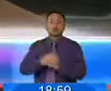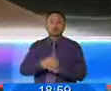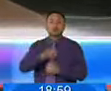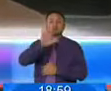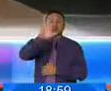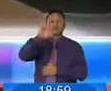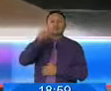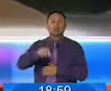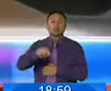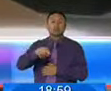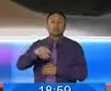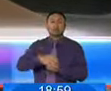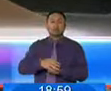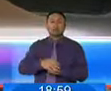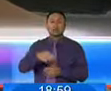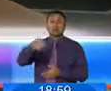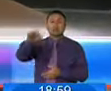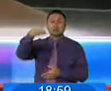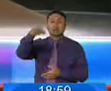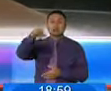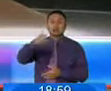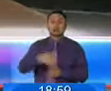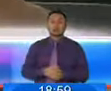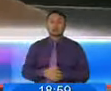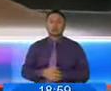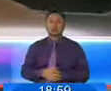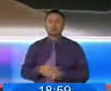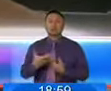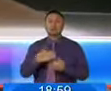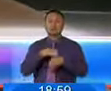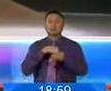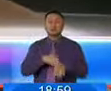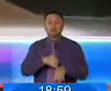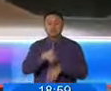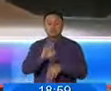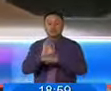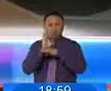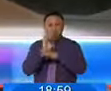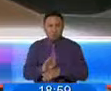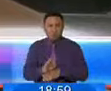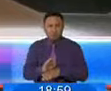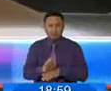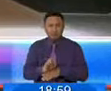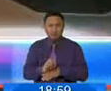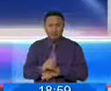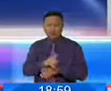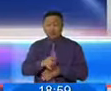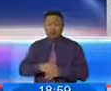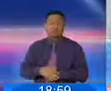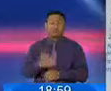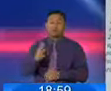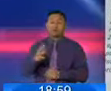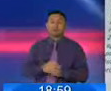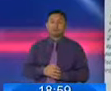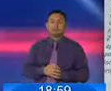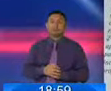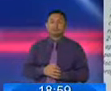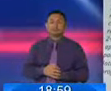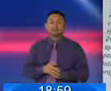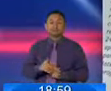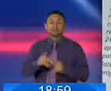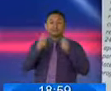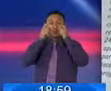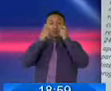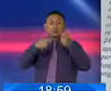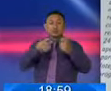5.000 fojas y pruebas fundamentadas, testimoniales, y lo negaron. Fue la fiscal Juma quien